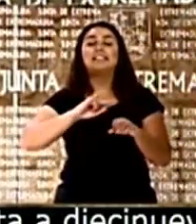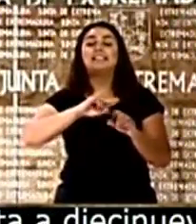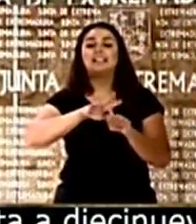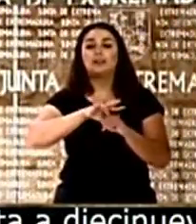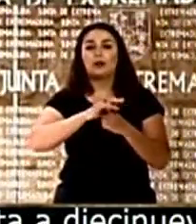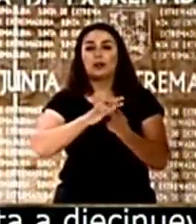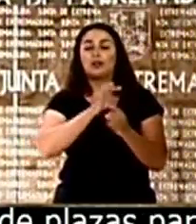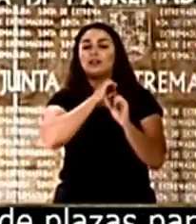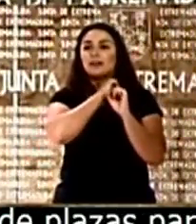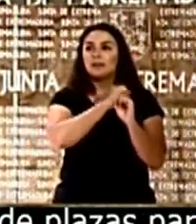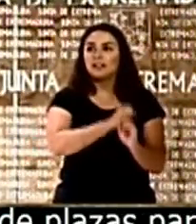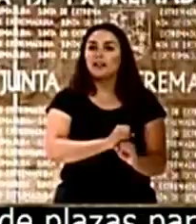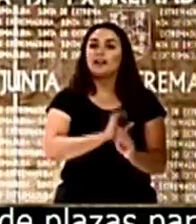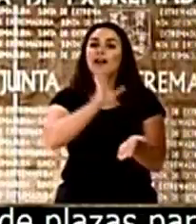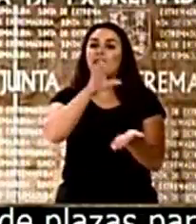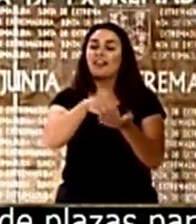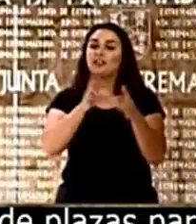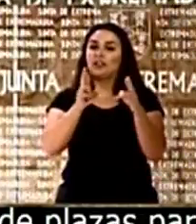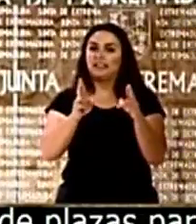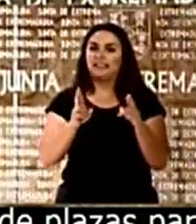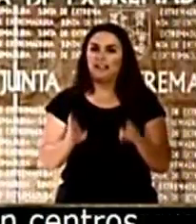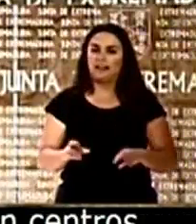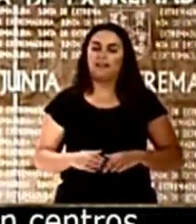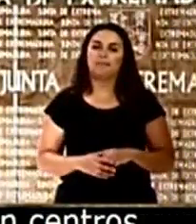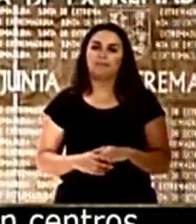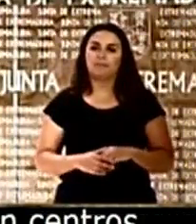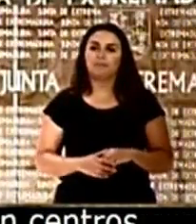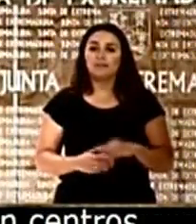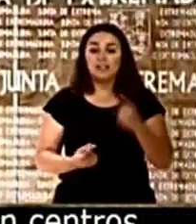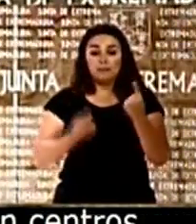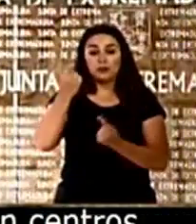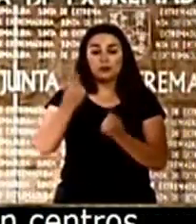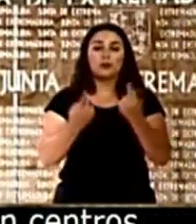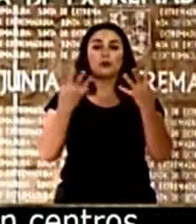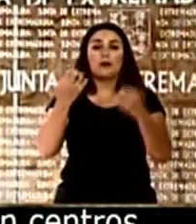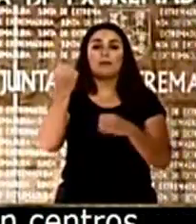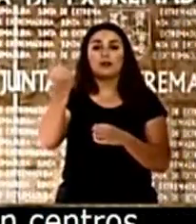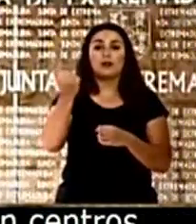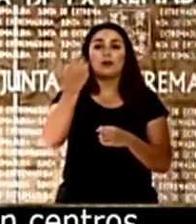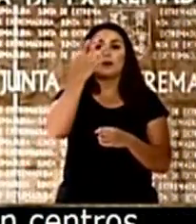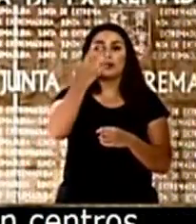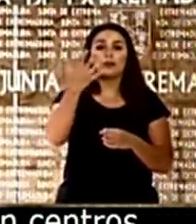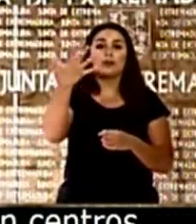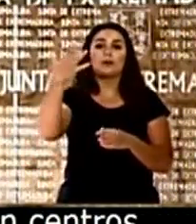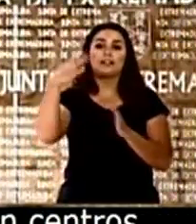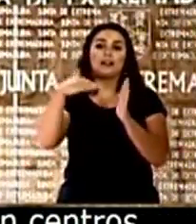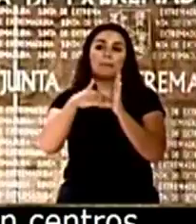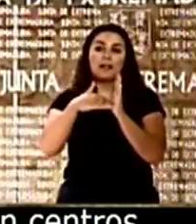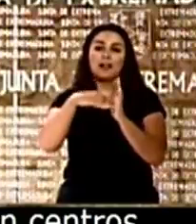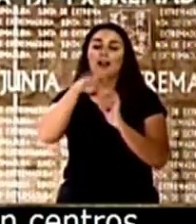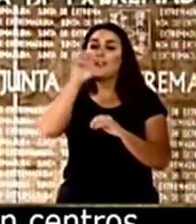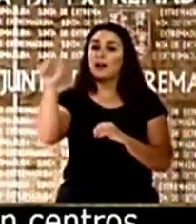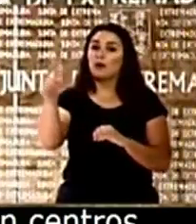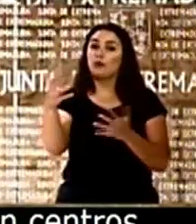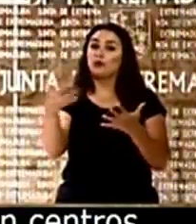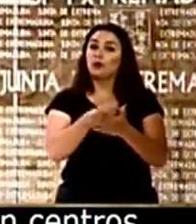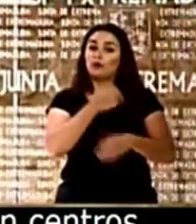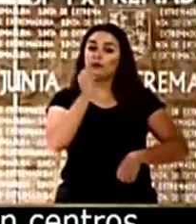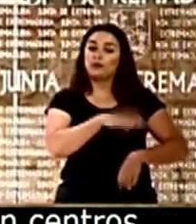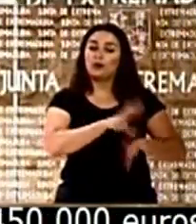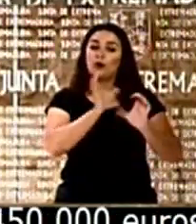en centros residenciales. Esto supone un presupuesto de 9.450.000 euros, son todos de fondos